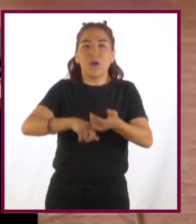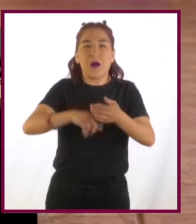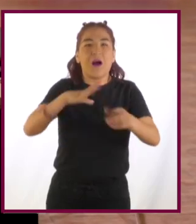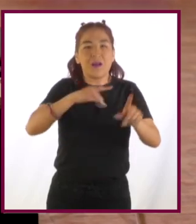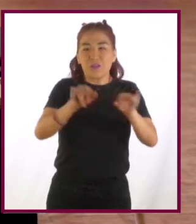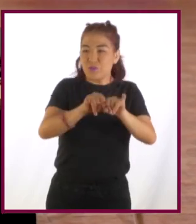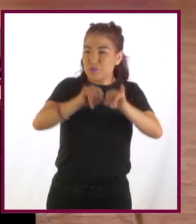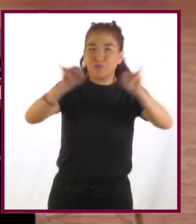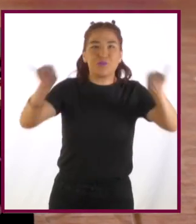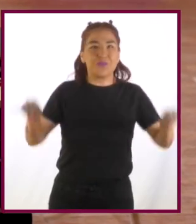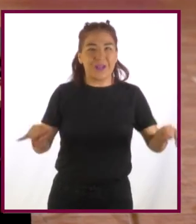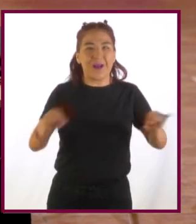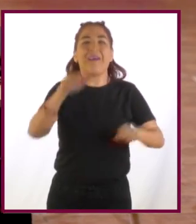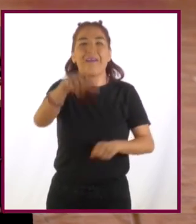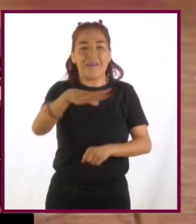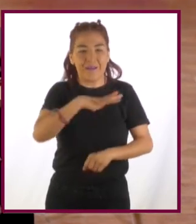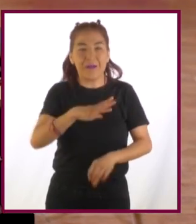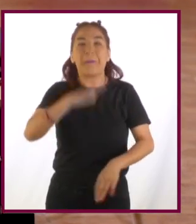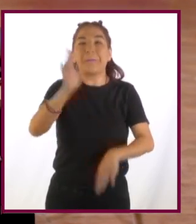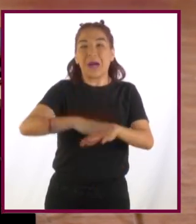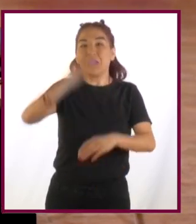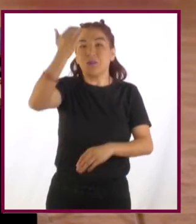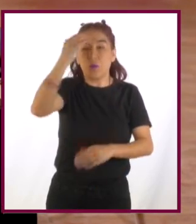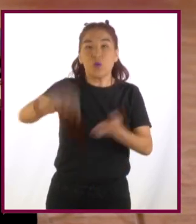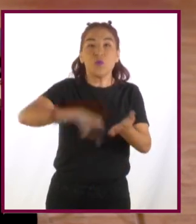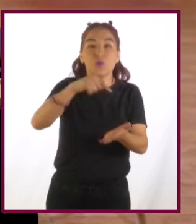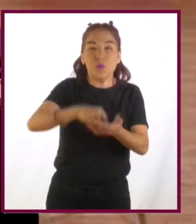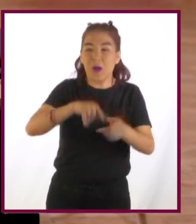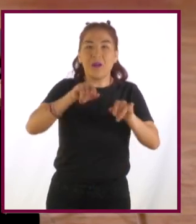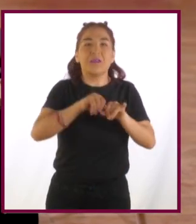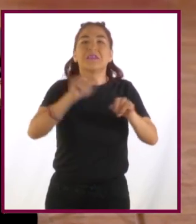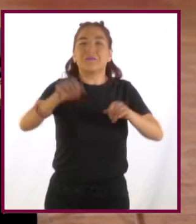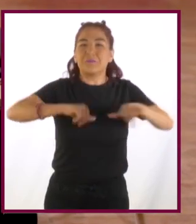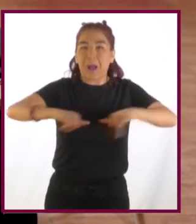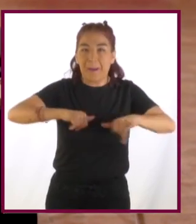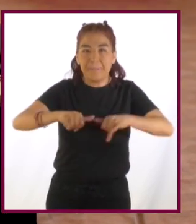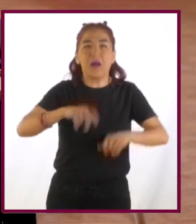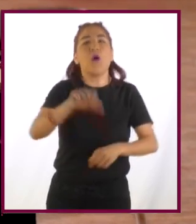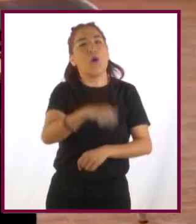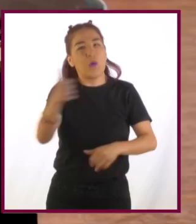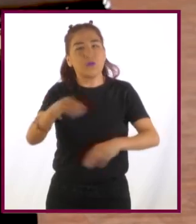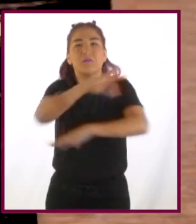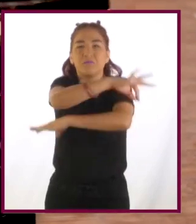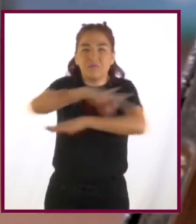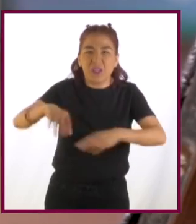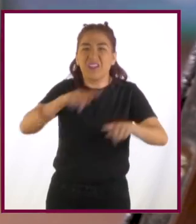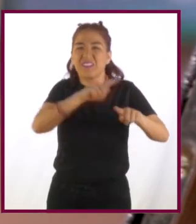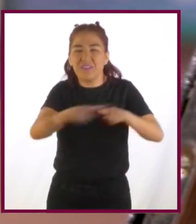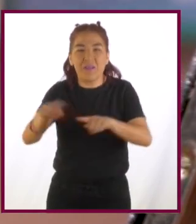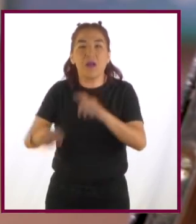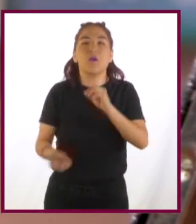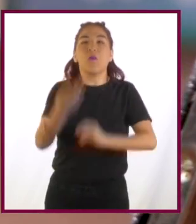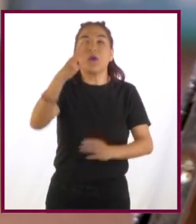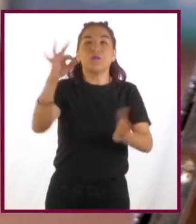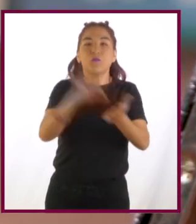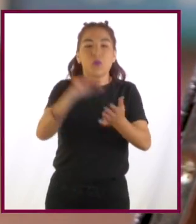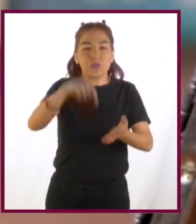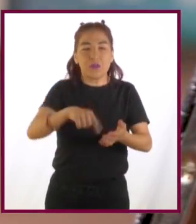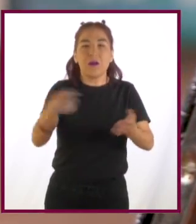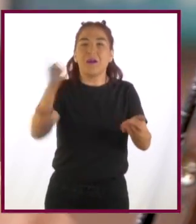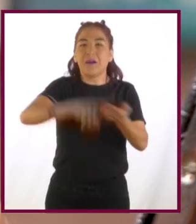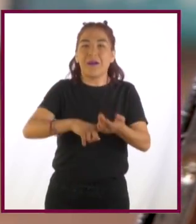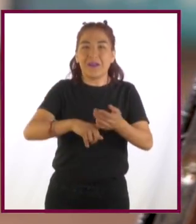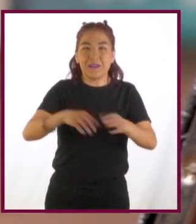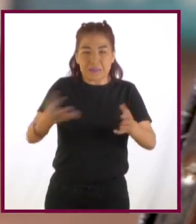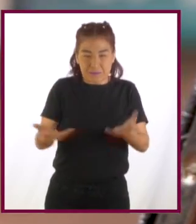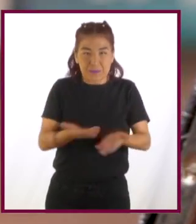longitud en la que el barco se encontraba. Si aparte se conoce la latitud, con la ayuda de otros instrumentos se puede conocer el punto de la